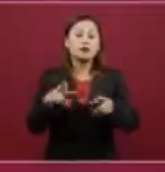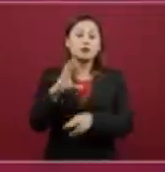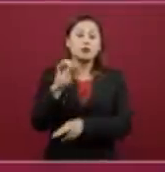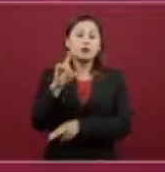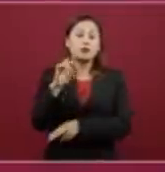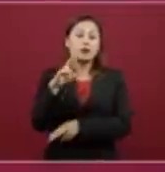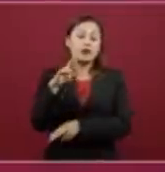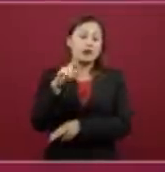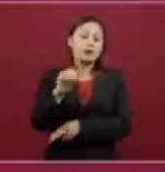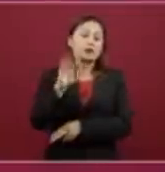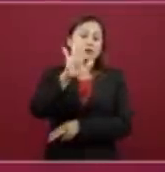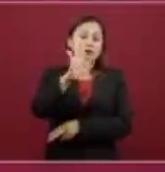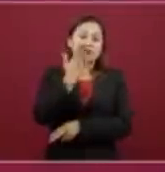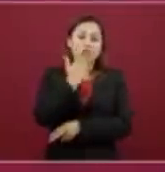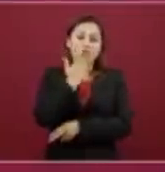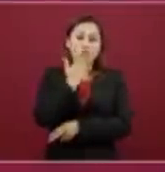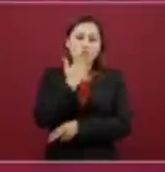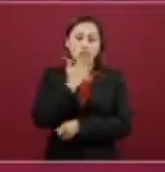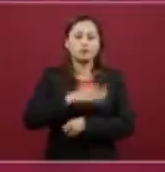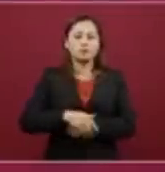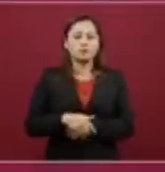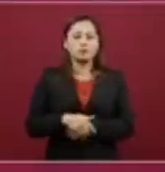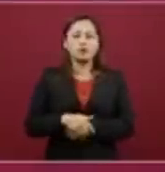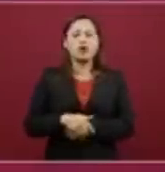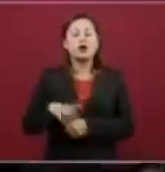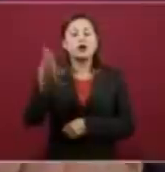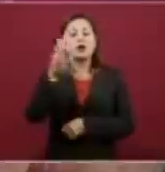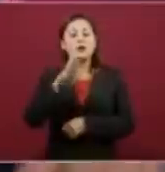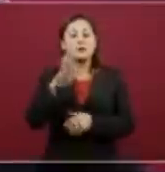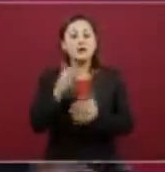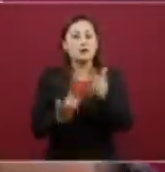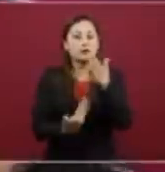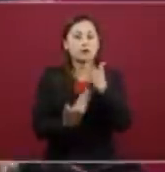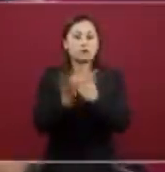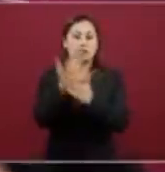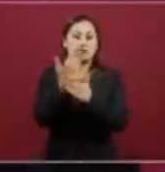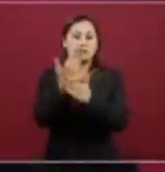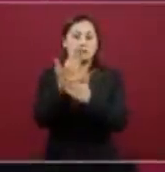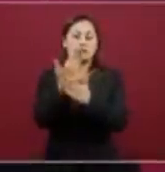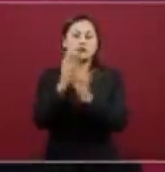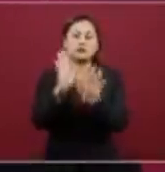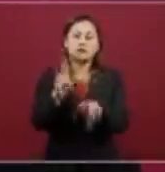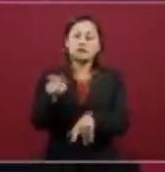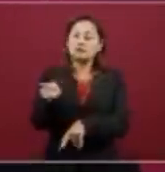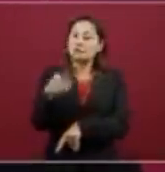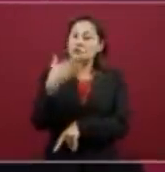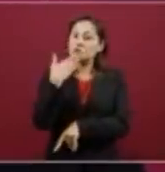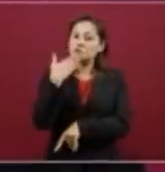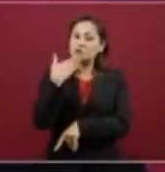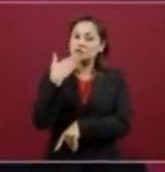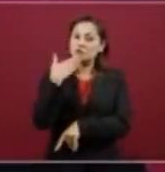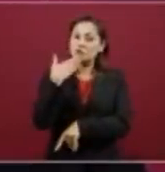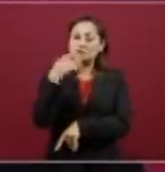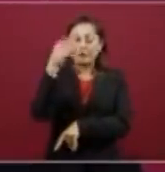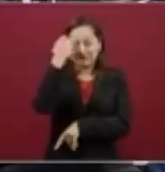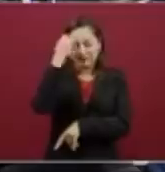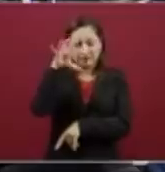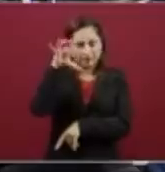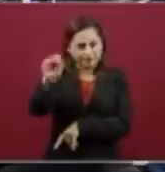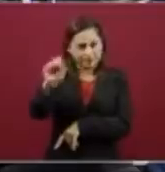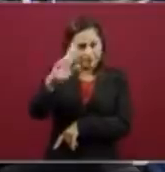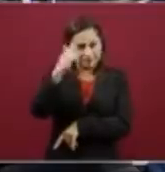y el miércoles en la mañana, incluso, qué bien que tratamos el tema,